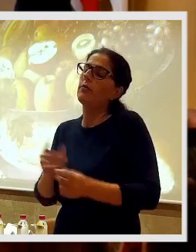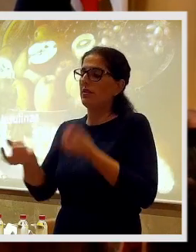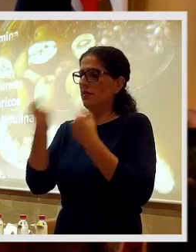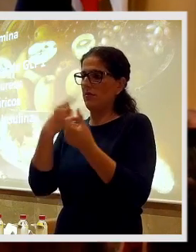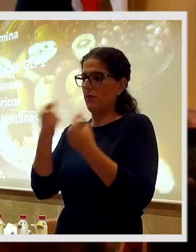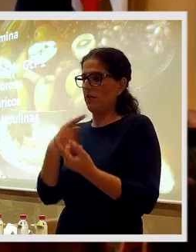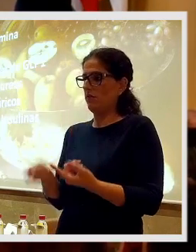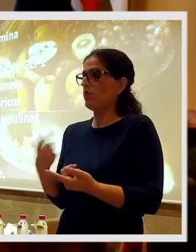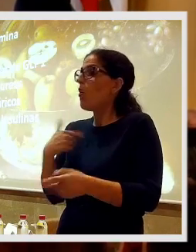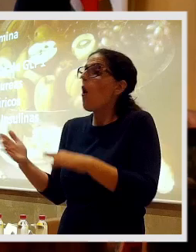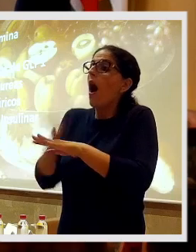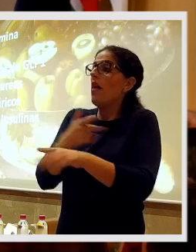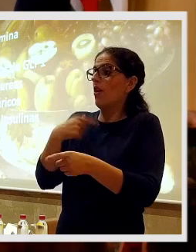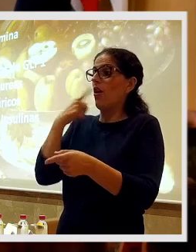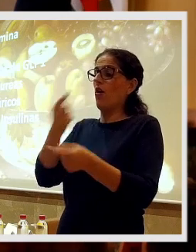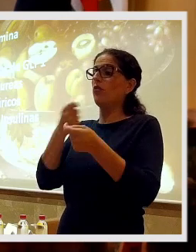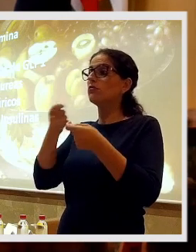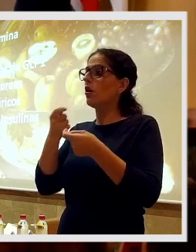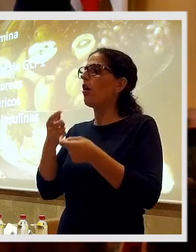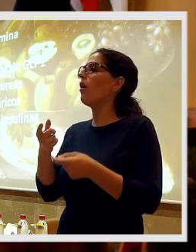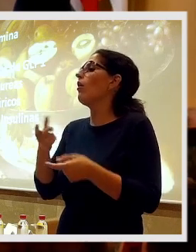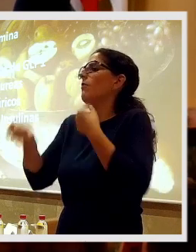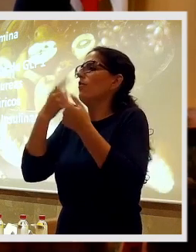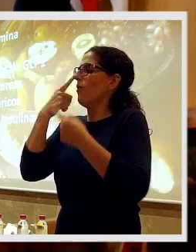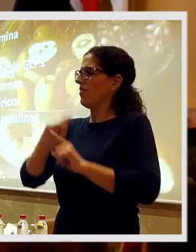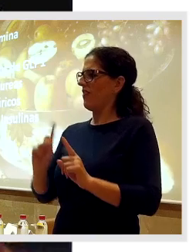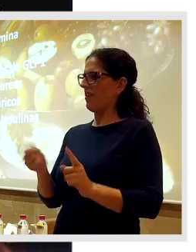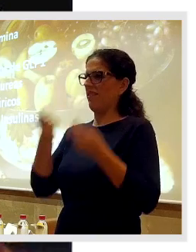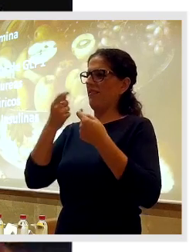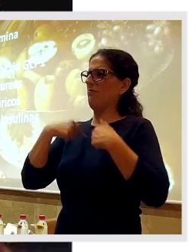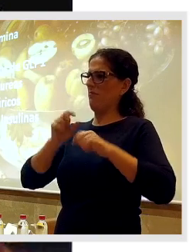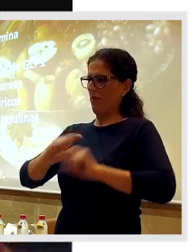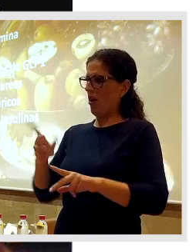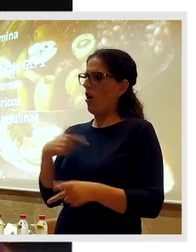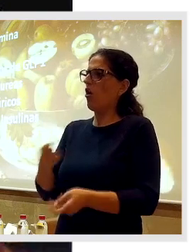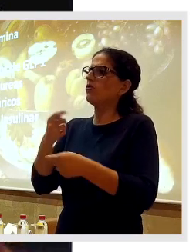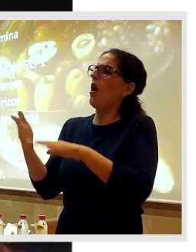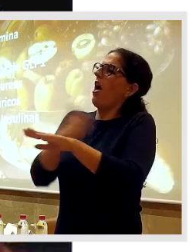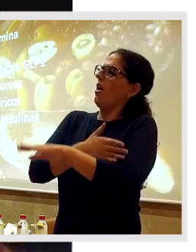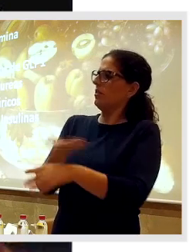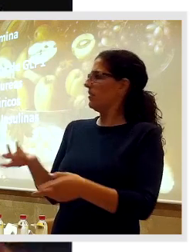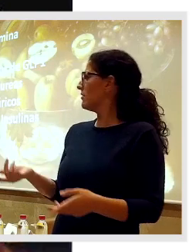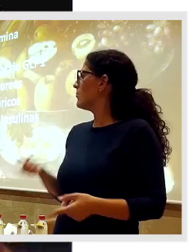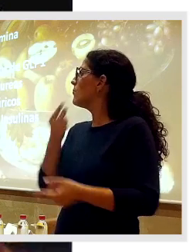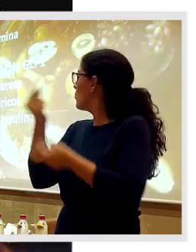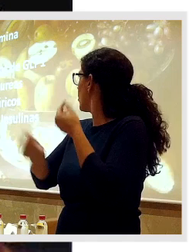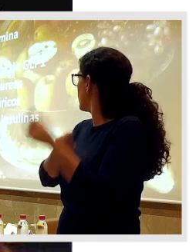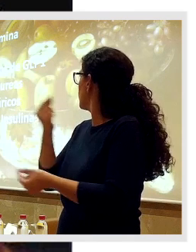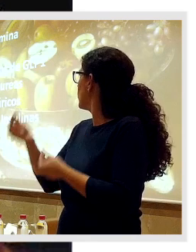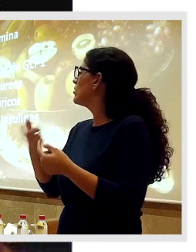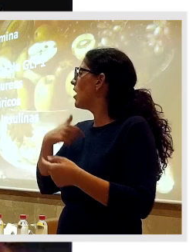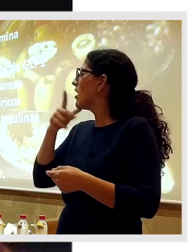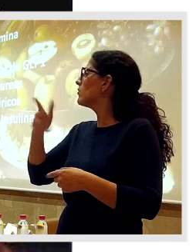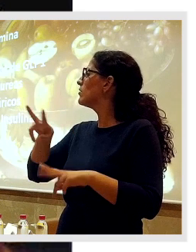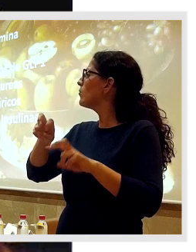ninguna. Medicina, maravillas, os lo digo como antes. Hoy, además, en los últimos 10 años el tratamiento de la diabetes ha dado completamente la vuelta.